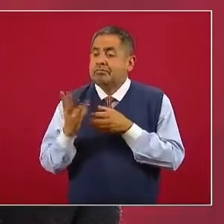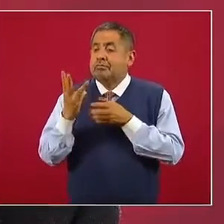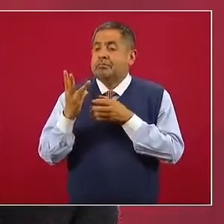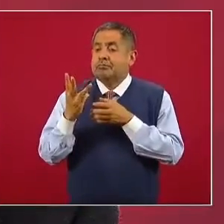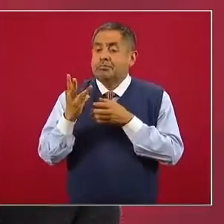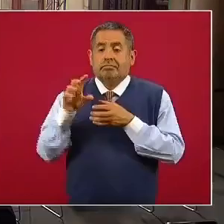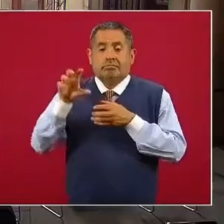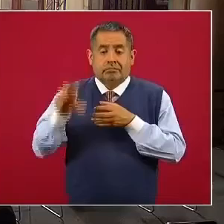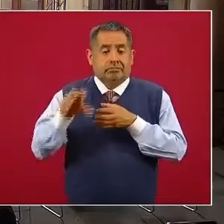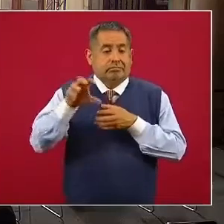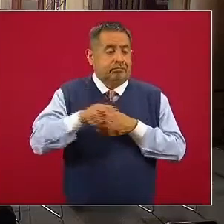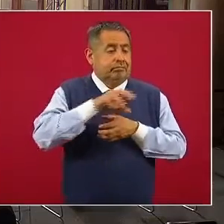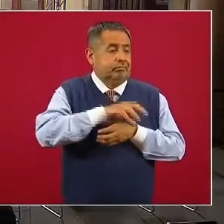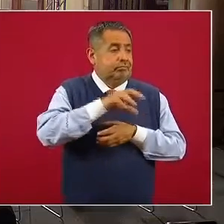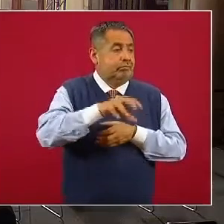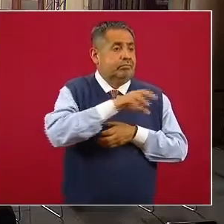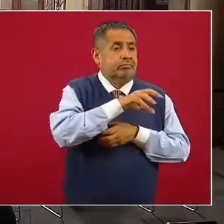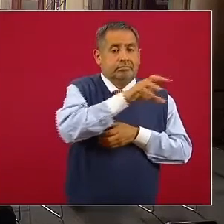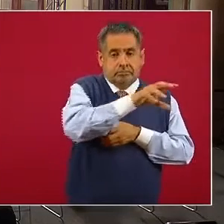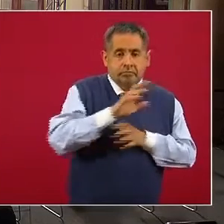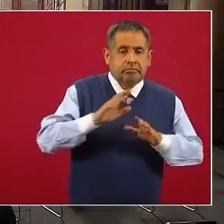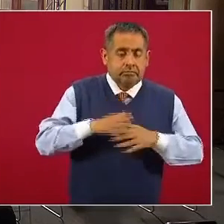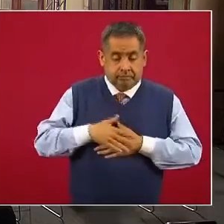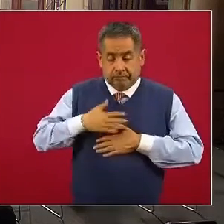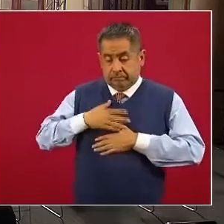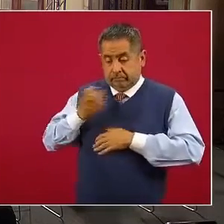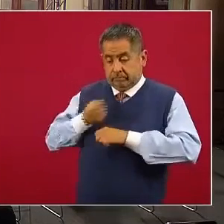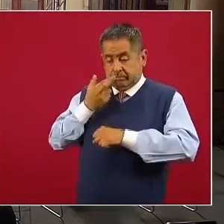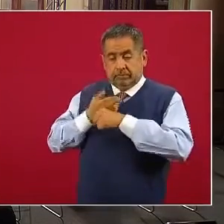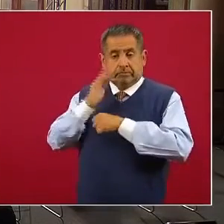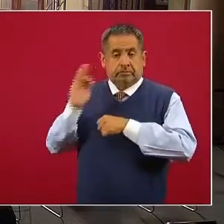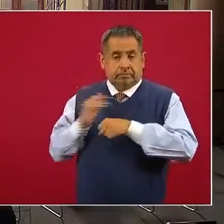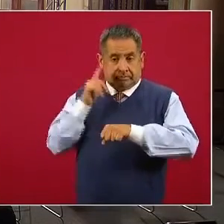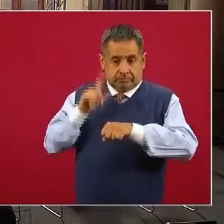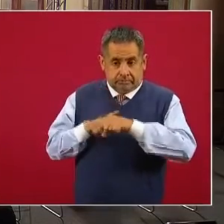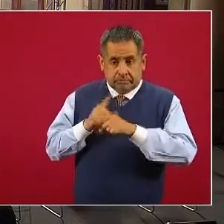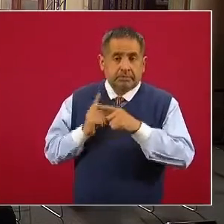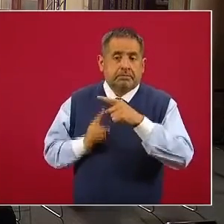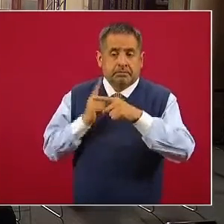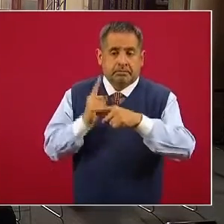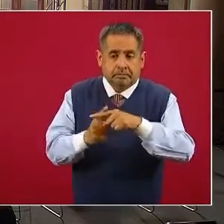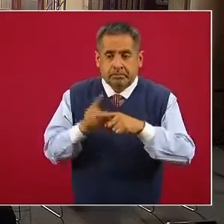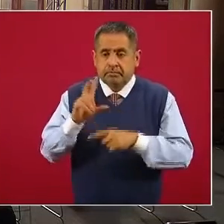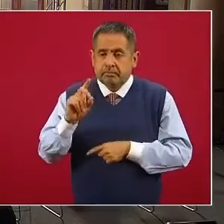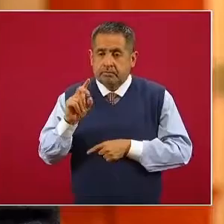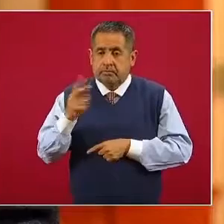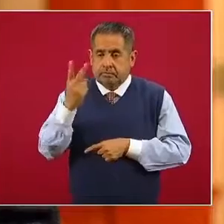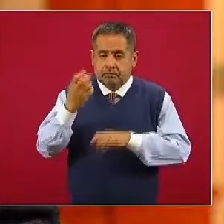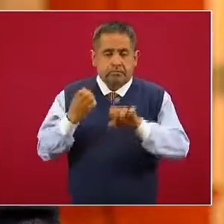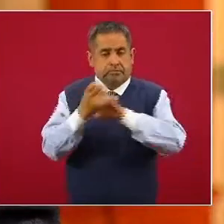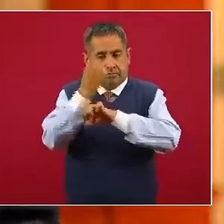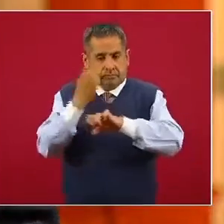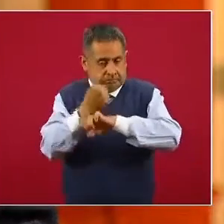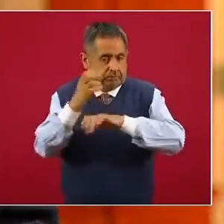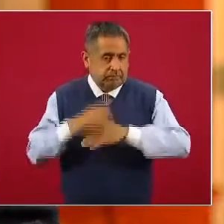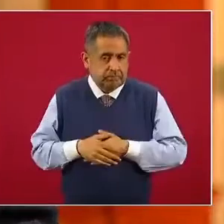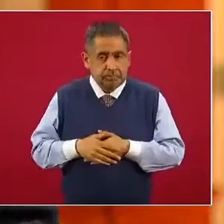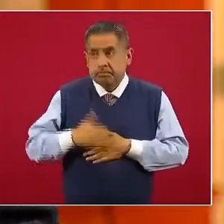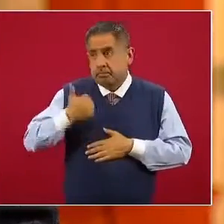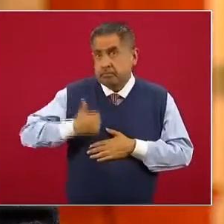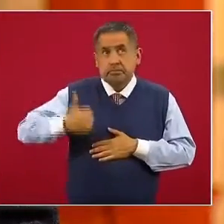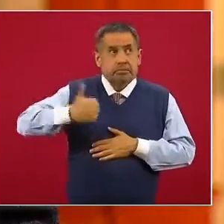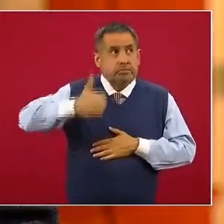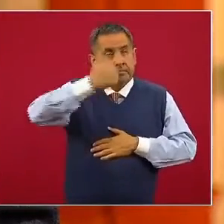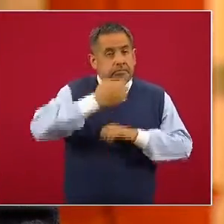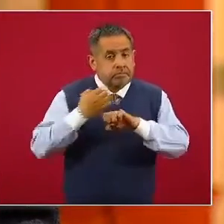Salud, la Secretaría Federal y 32 Secretarías estatales. Cada estado tiene una